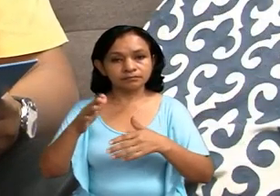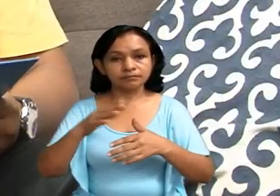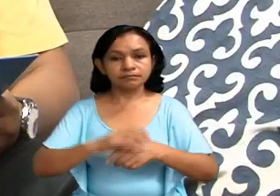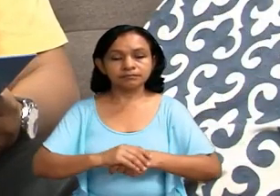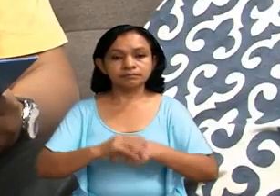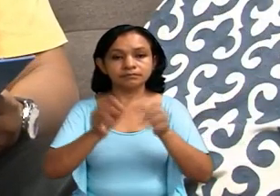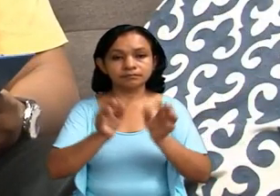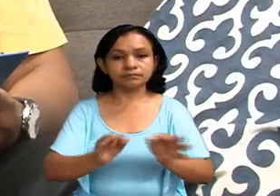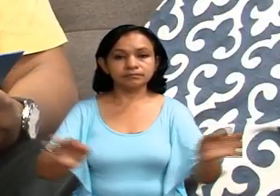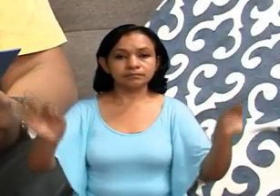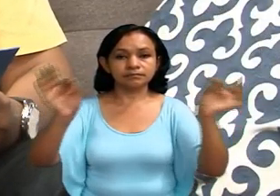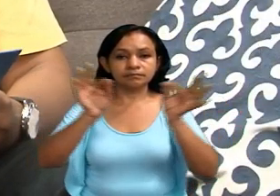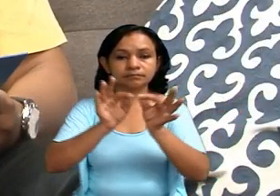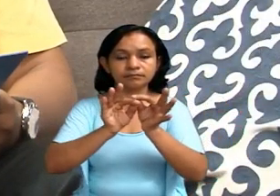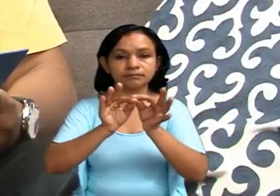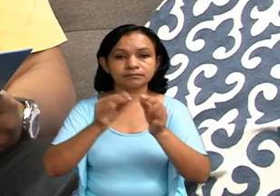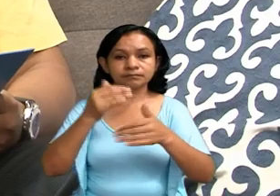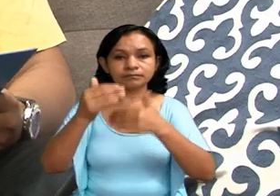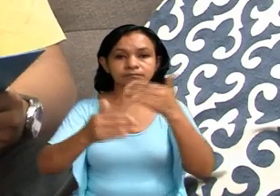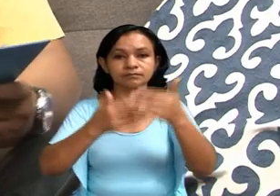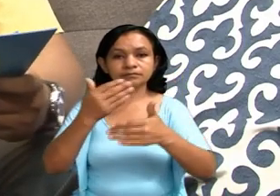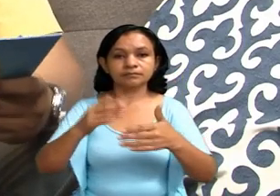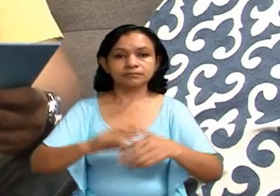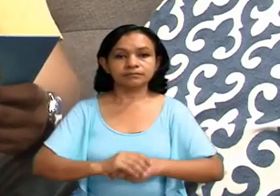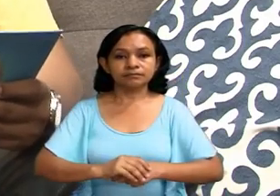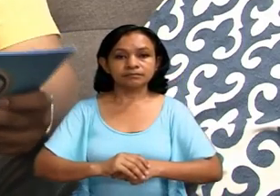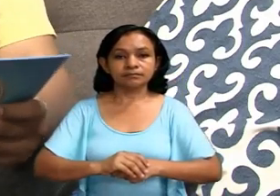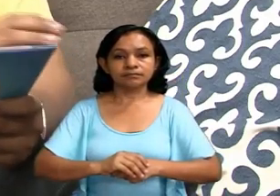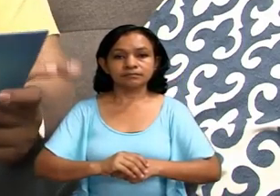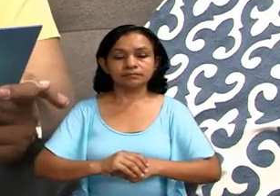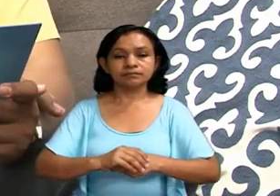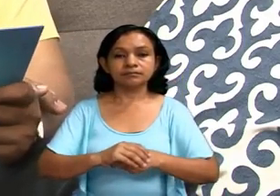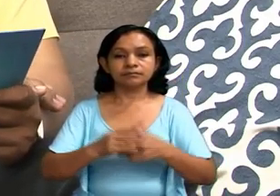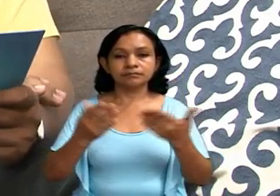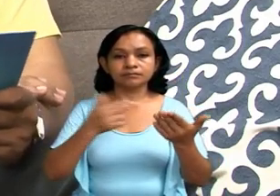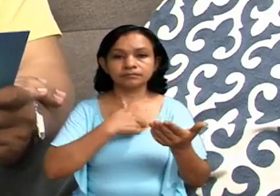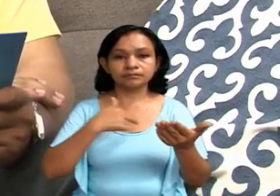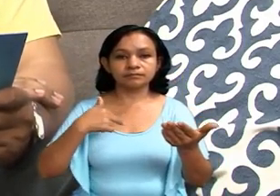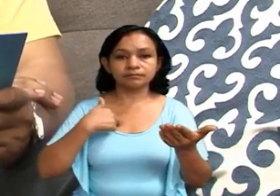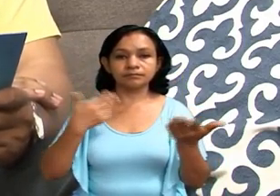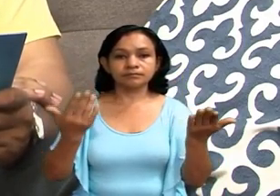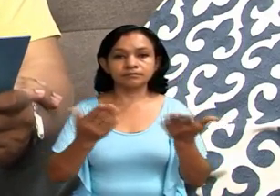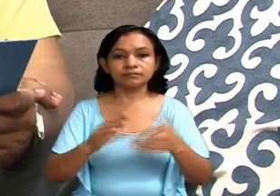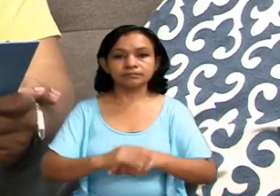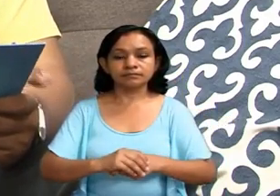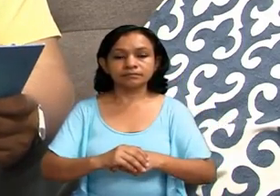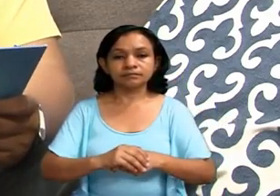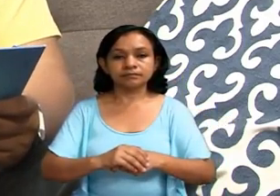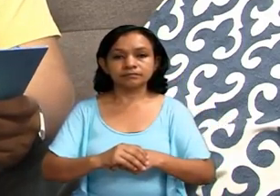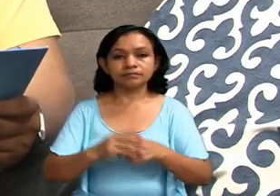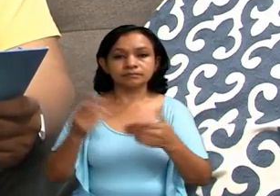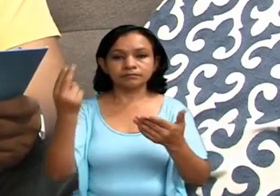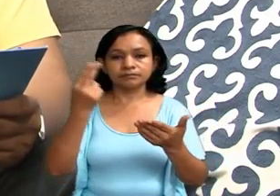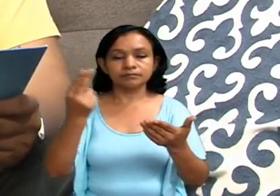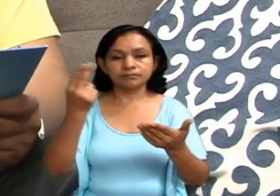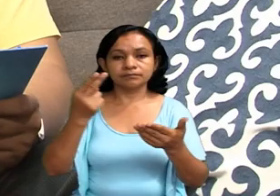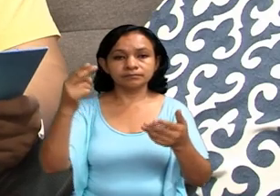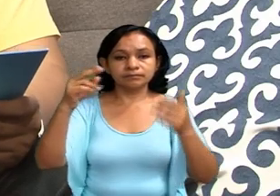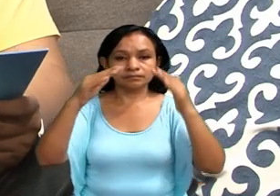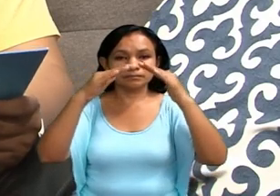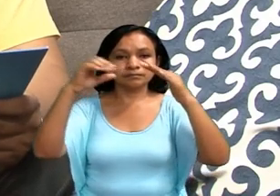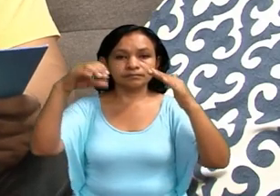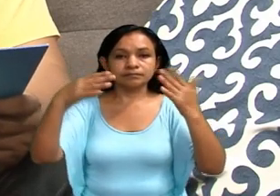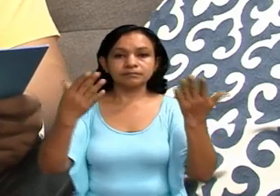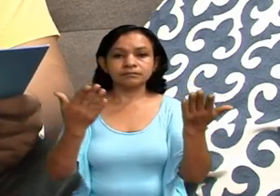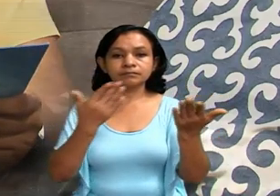Muy importante todo ese proceso también de actualización. Sí, sí, sí. Y también de uso energético eficiente.